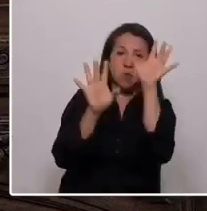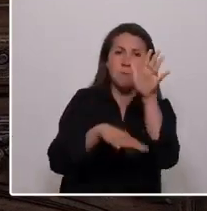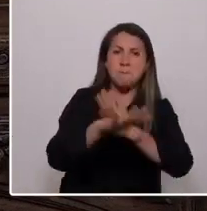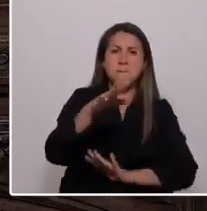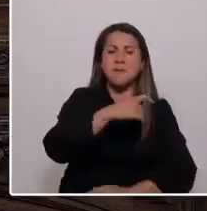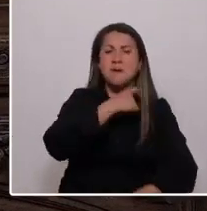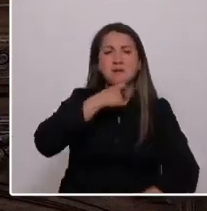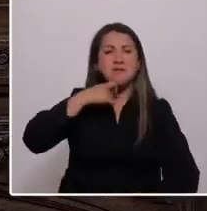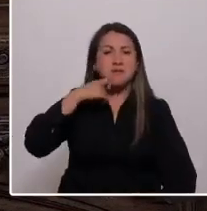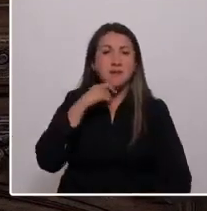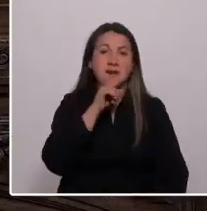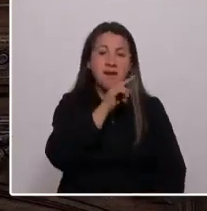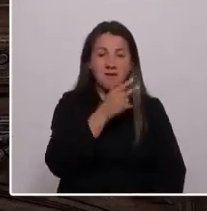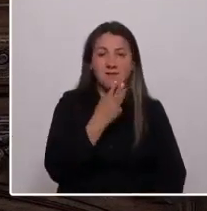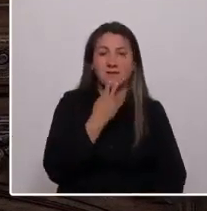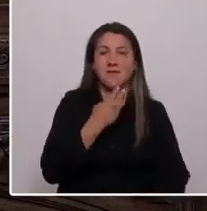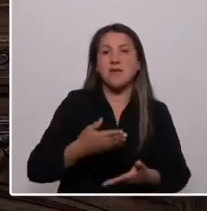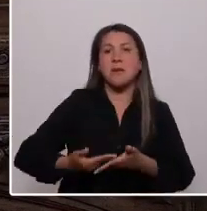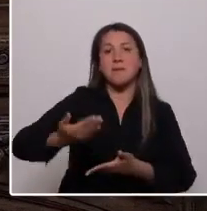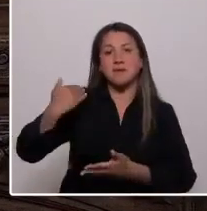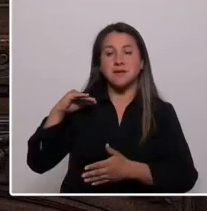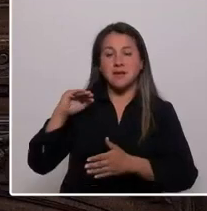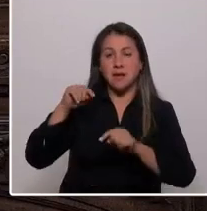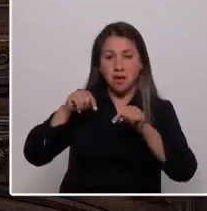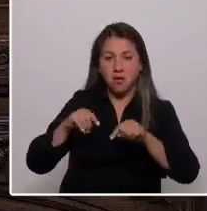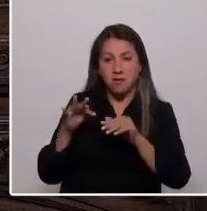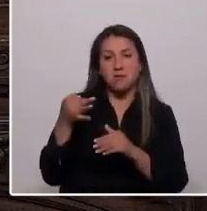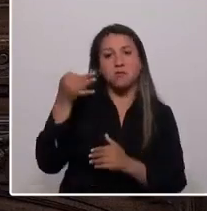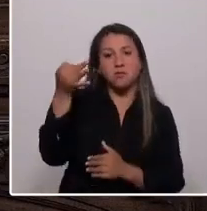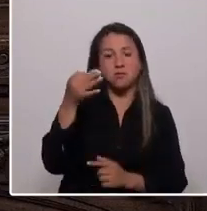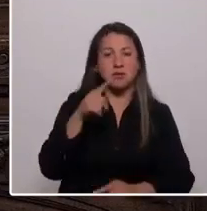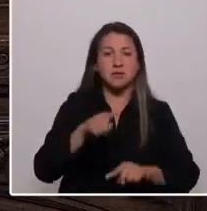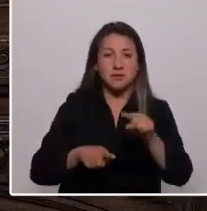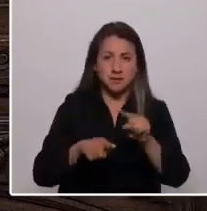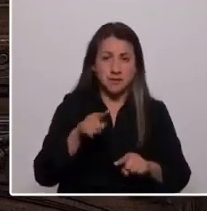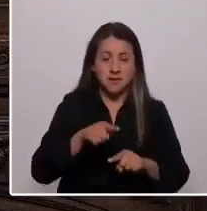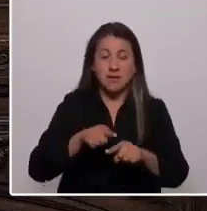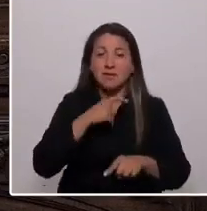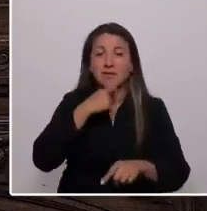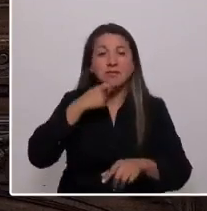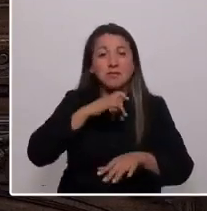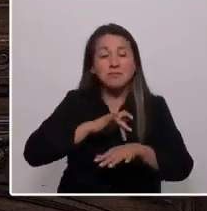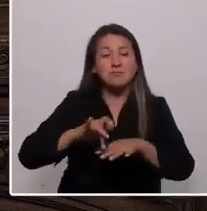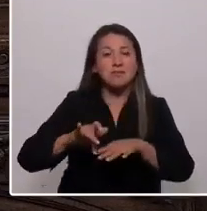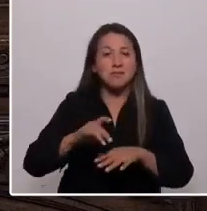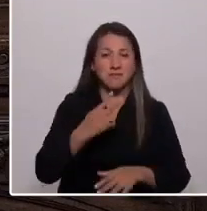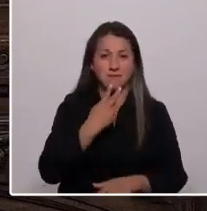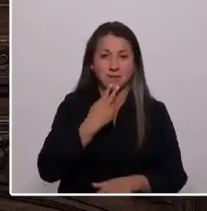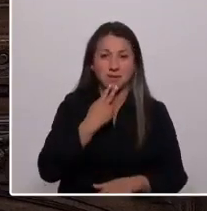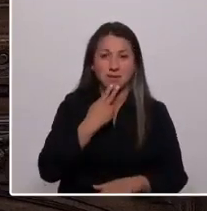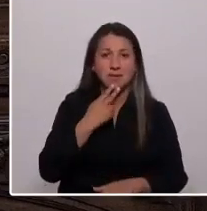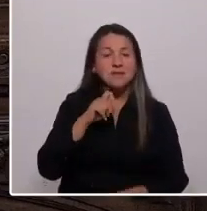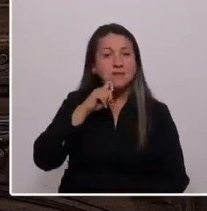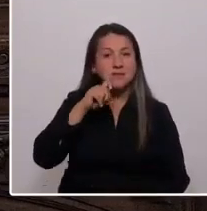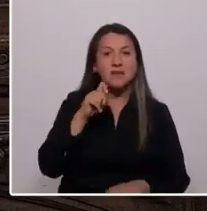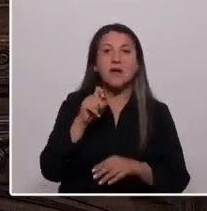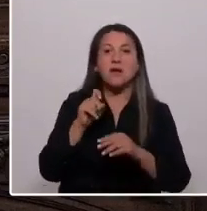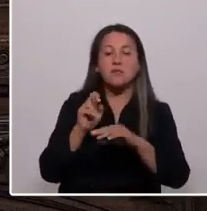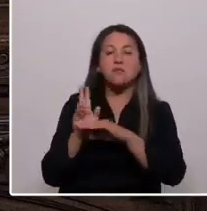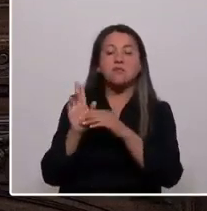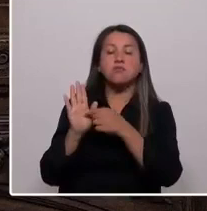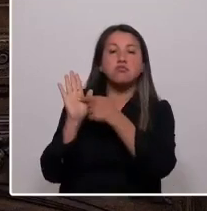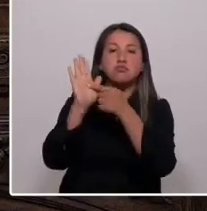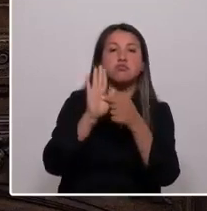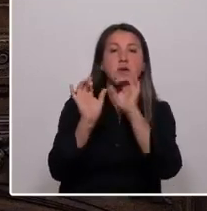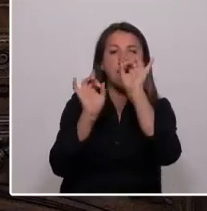claves de la vida pasada presente y futura de la tierra el desierto es vida el desierto refleja las estrellas el desierto de atacama